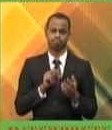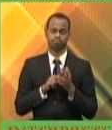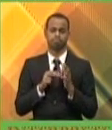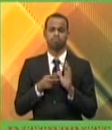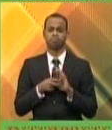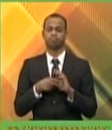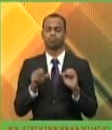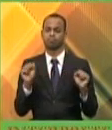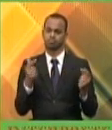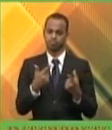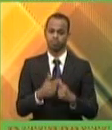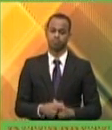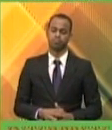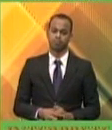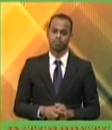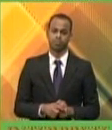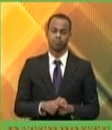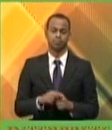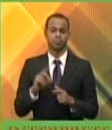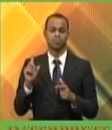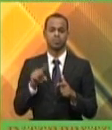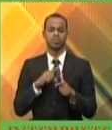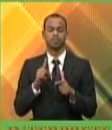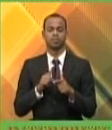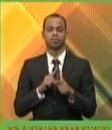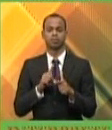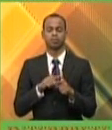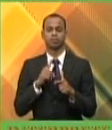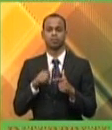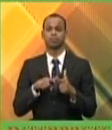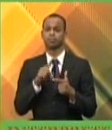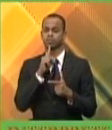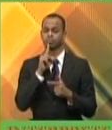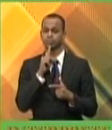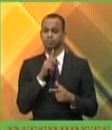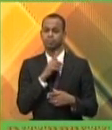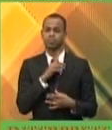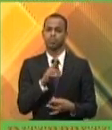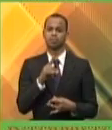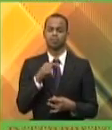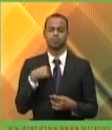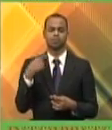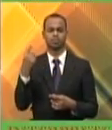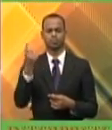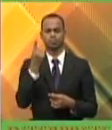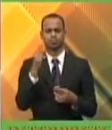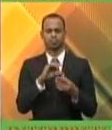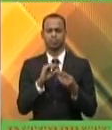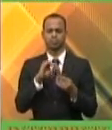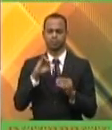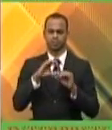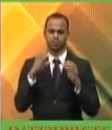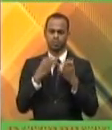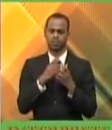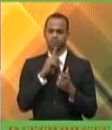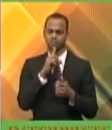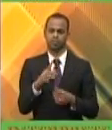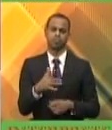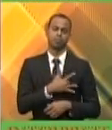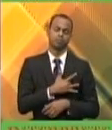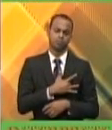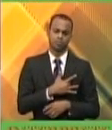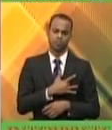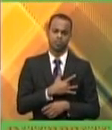todas y entonces fue muy interesante yo siempre digo que este curso de este año fue uno de los que más me impactó